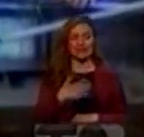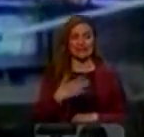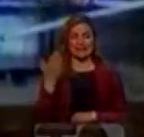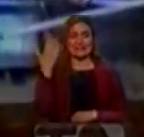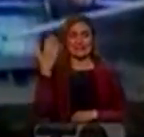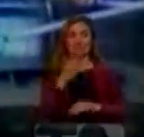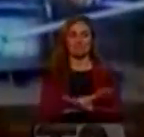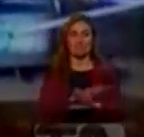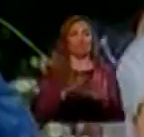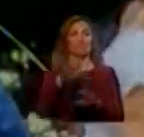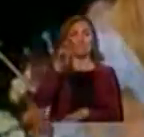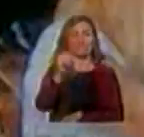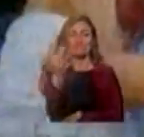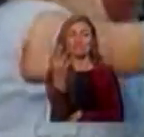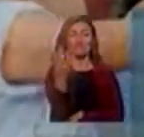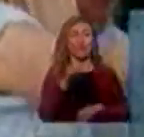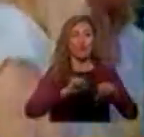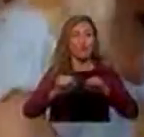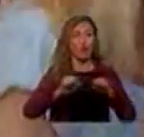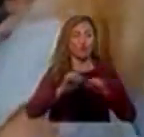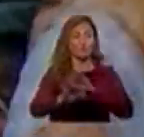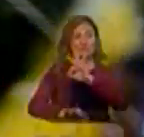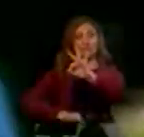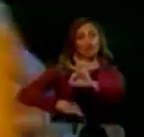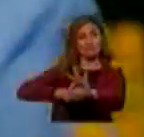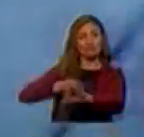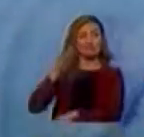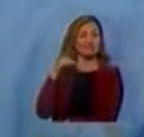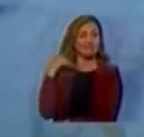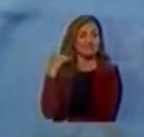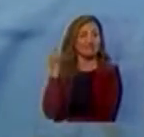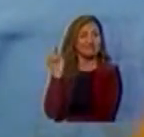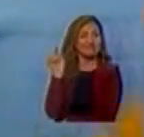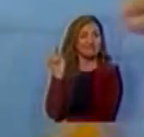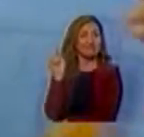martes 14 de mayo para dárselo a Cintia Viteri, su sucesora. Luisa María Heredia, 24 horas.